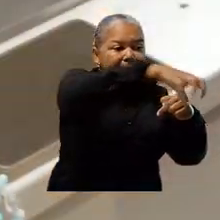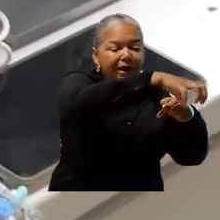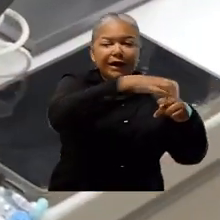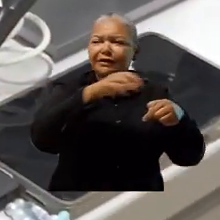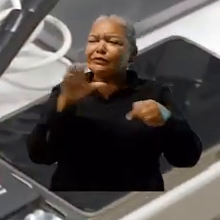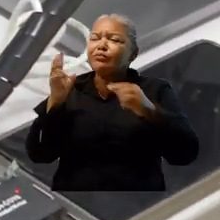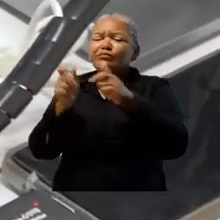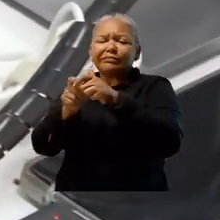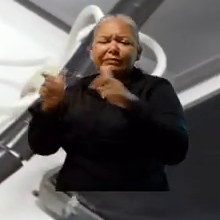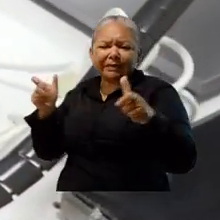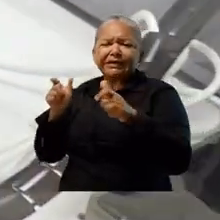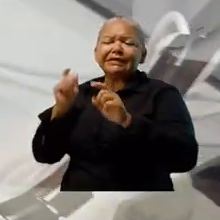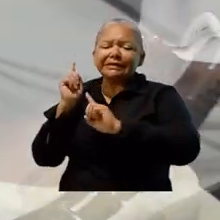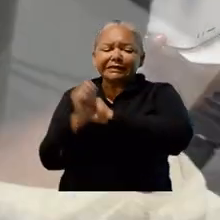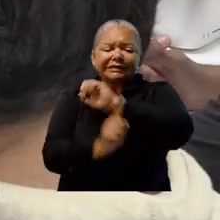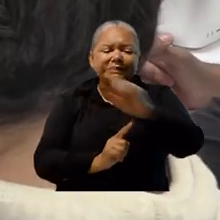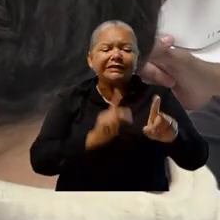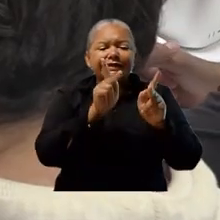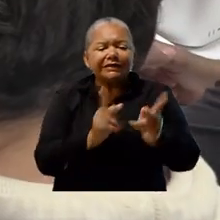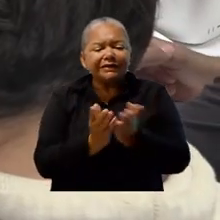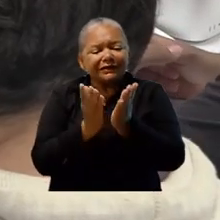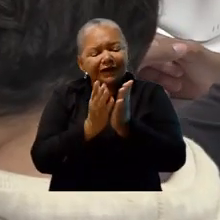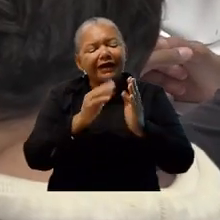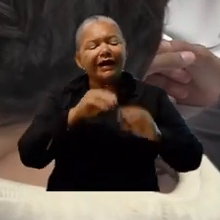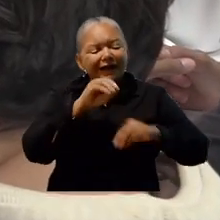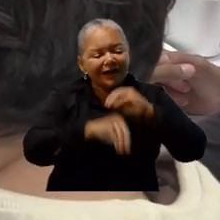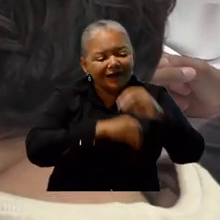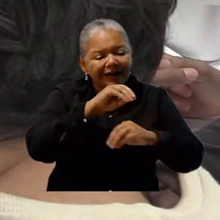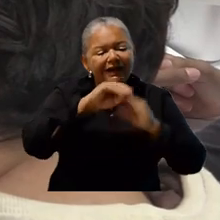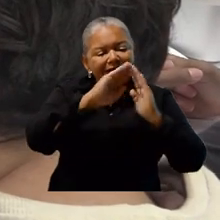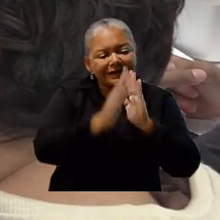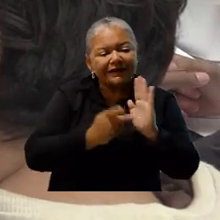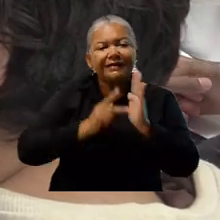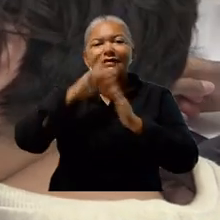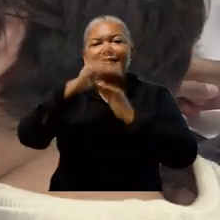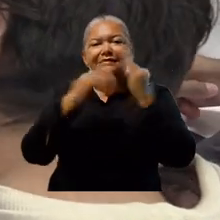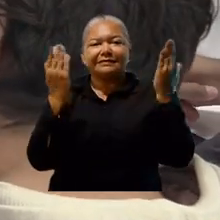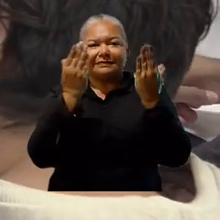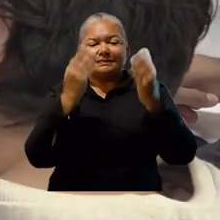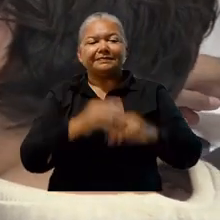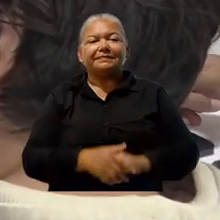la verdad va a ser para muchos estudiantes algo para sus próximos